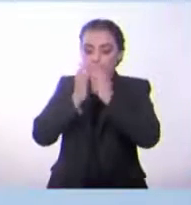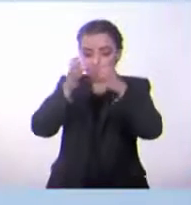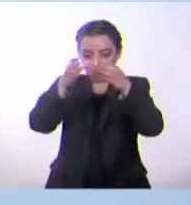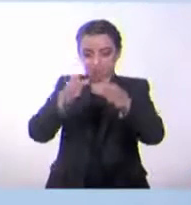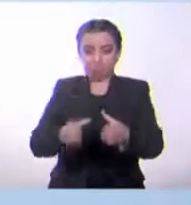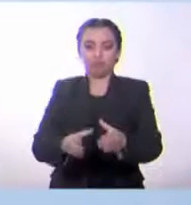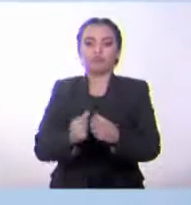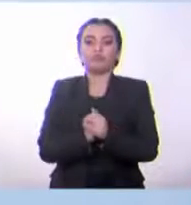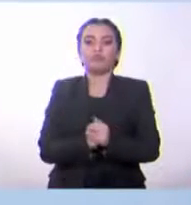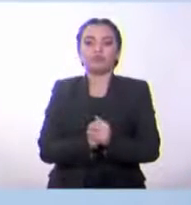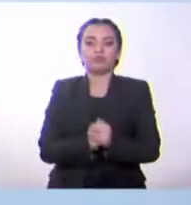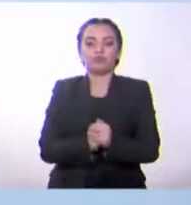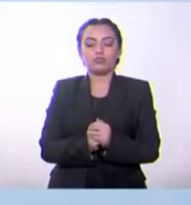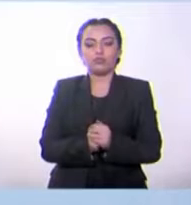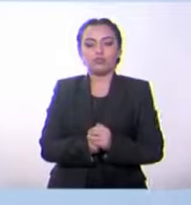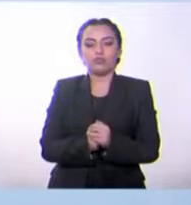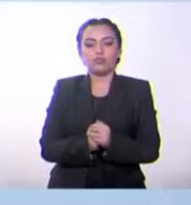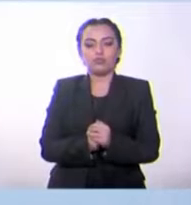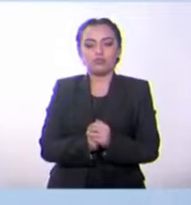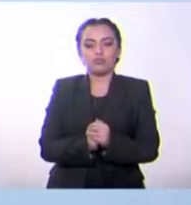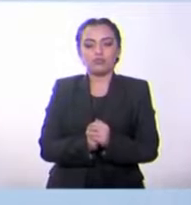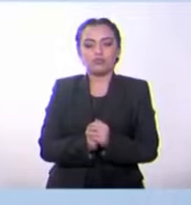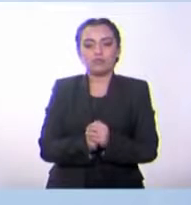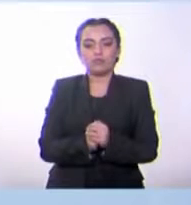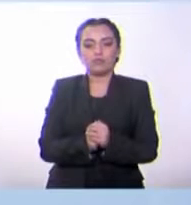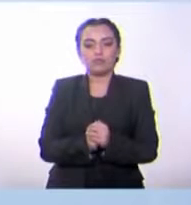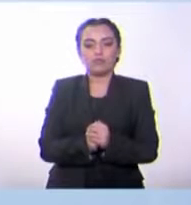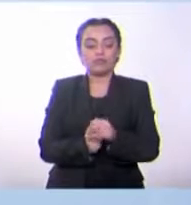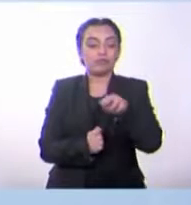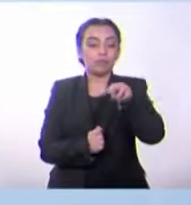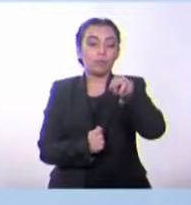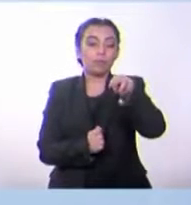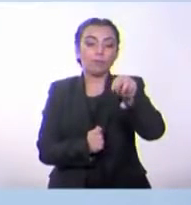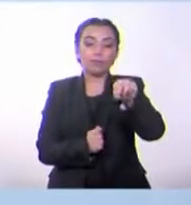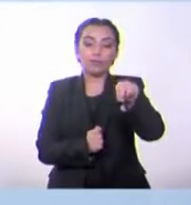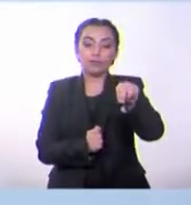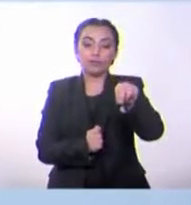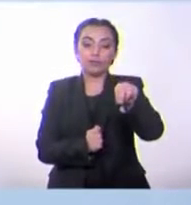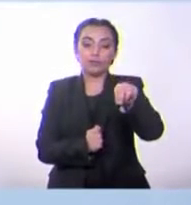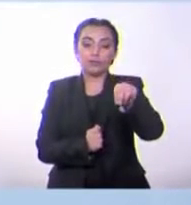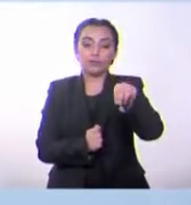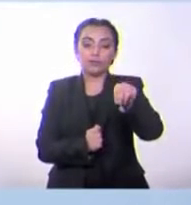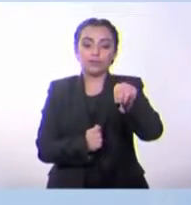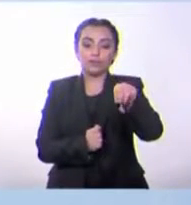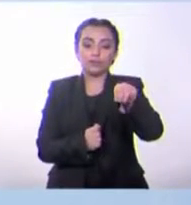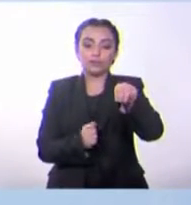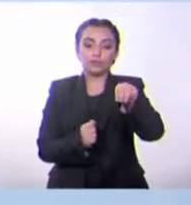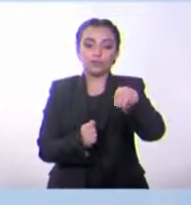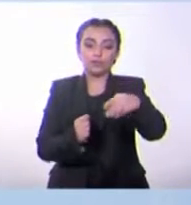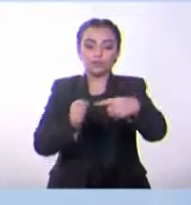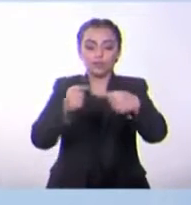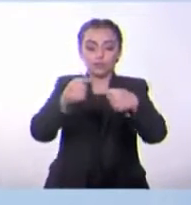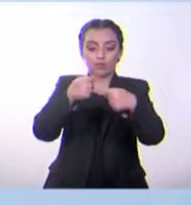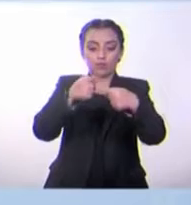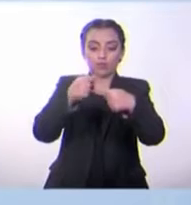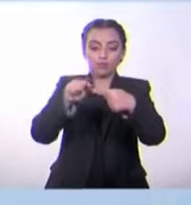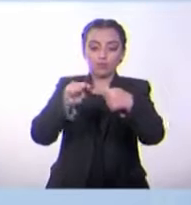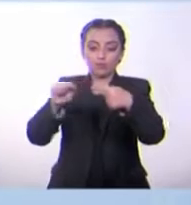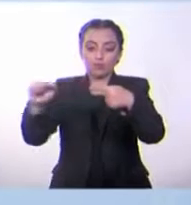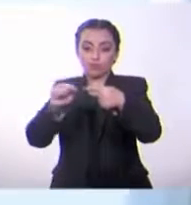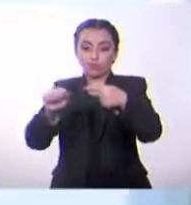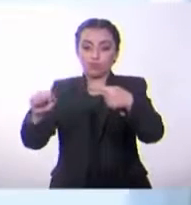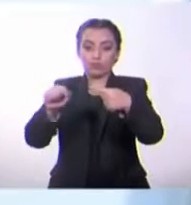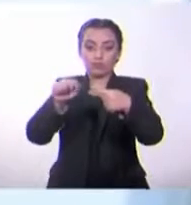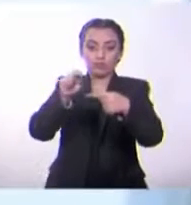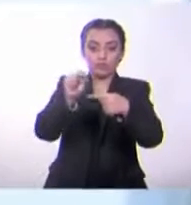La molalidad es igual a los moles de soluto entre los kilogramos